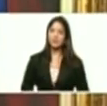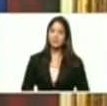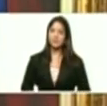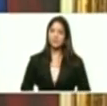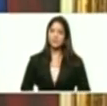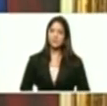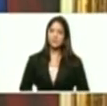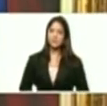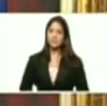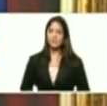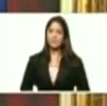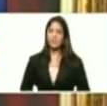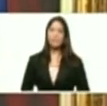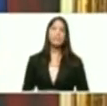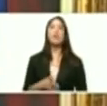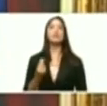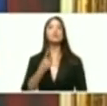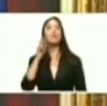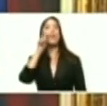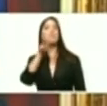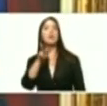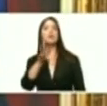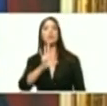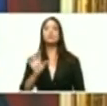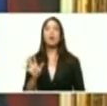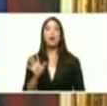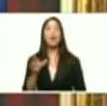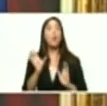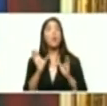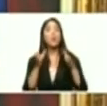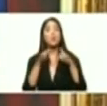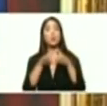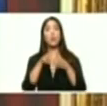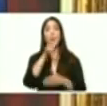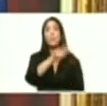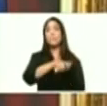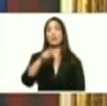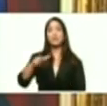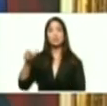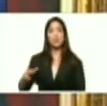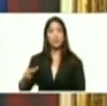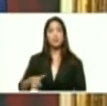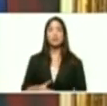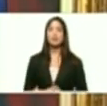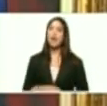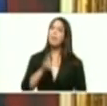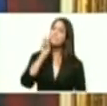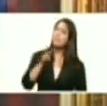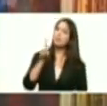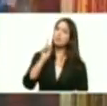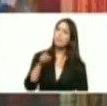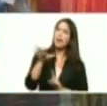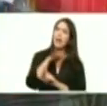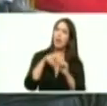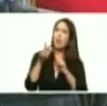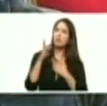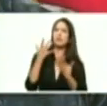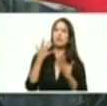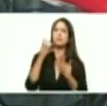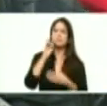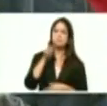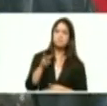Y no solamente viéndola, un grupo de tecnócratas viendo la cosa así de lejos